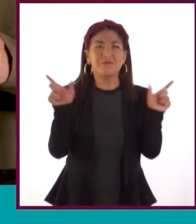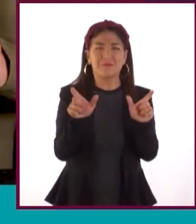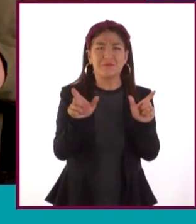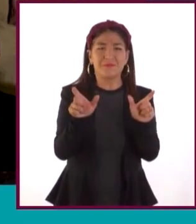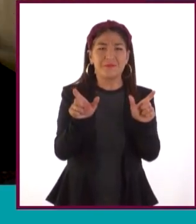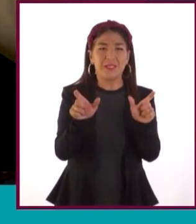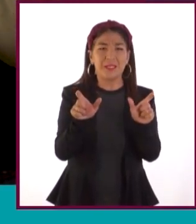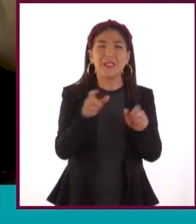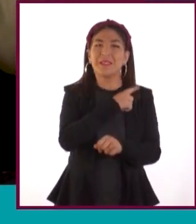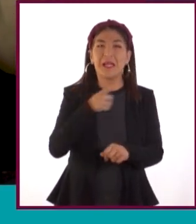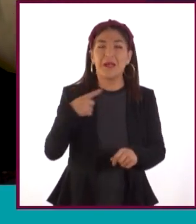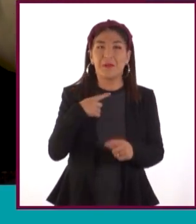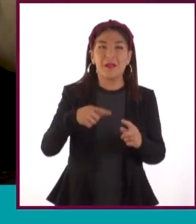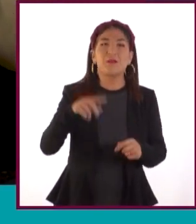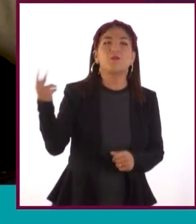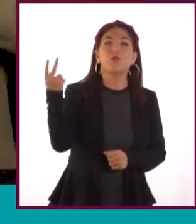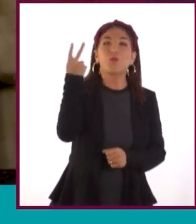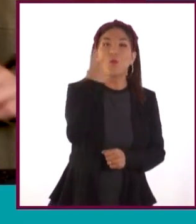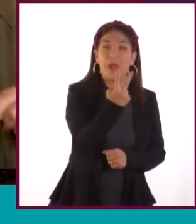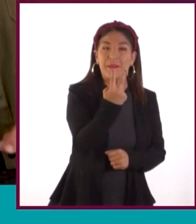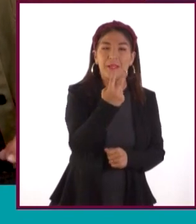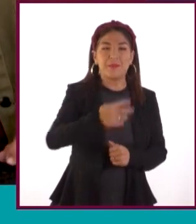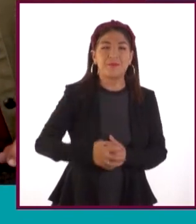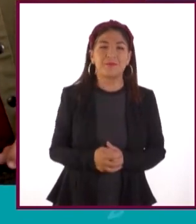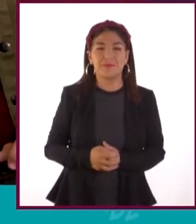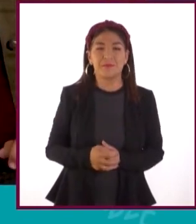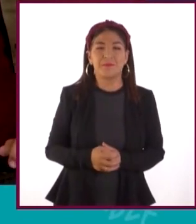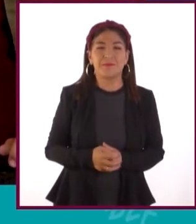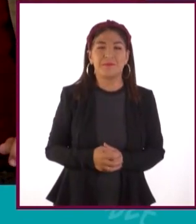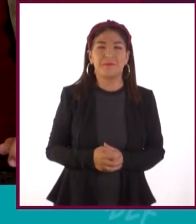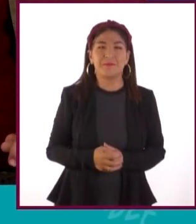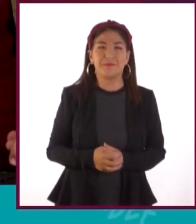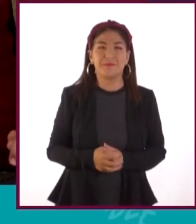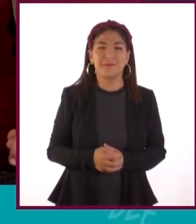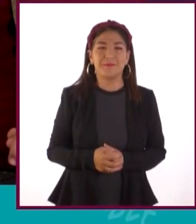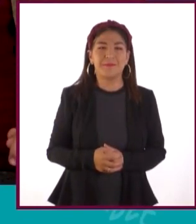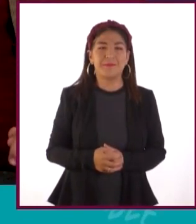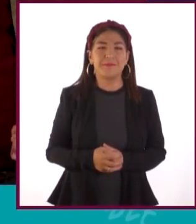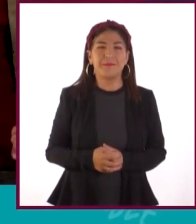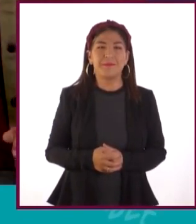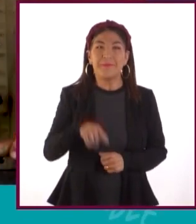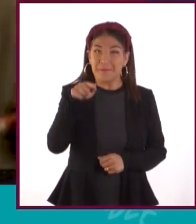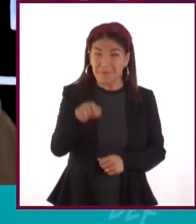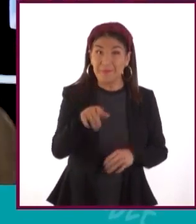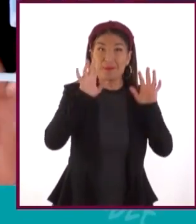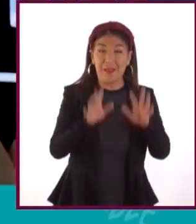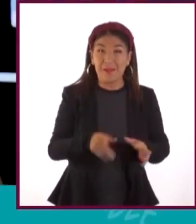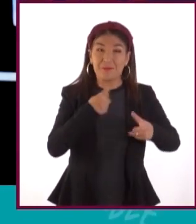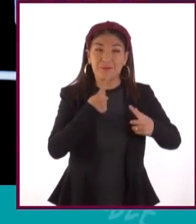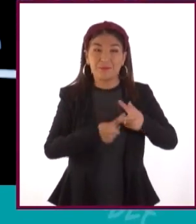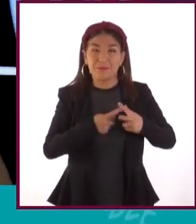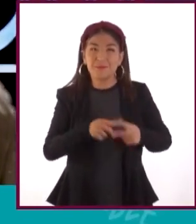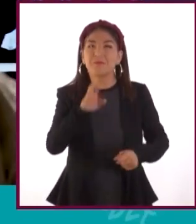por 10 a la 3 metros, más la altura del pico de Orizaba, que es